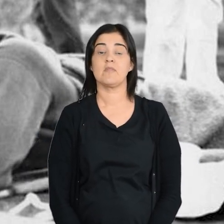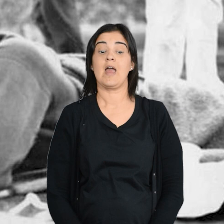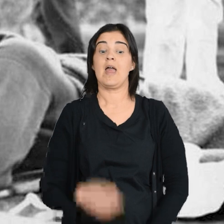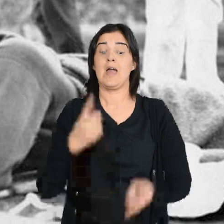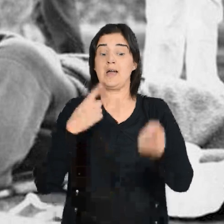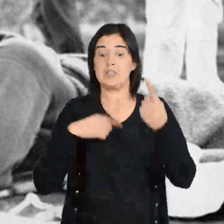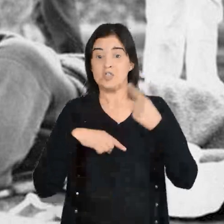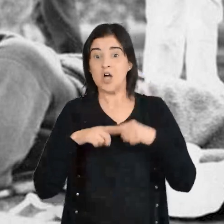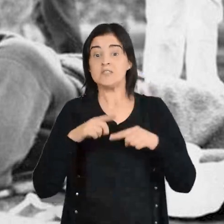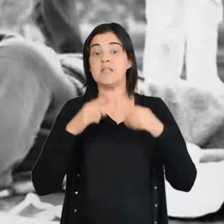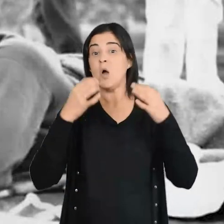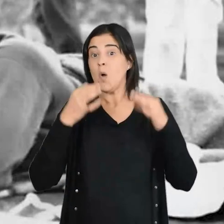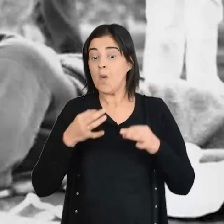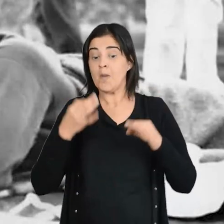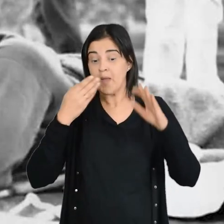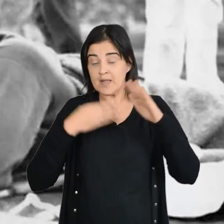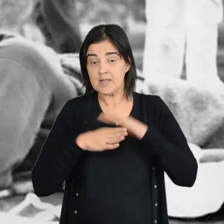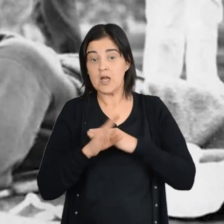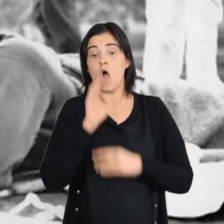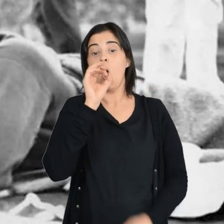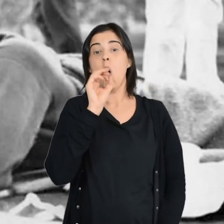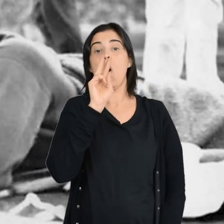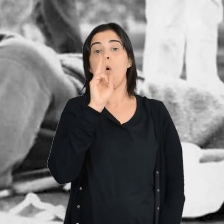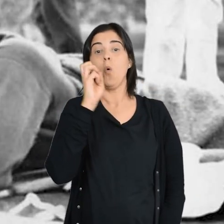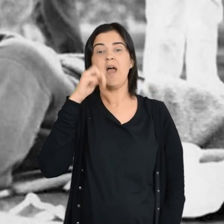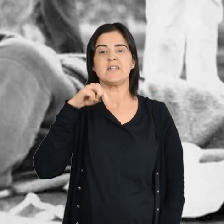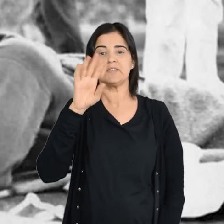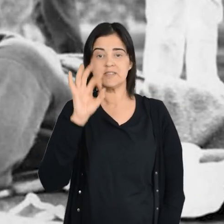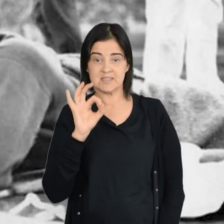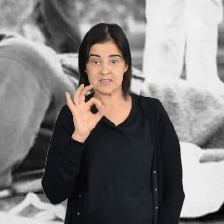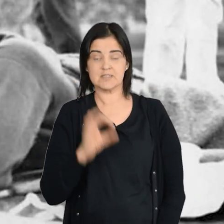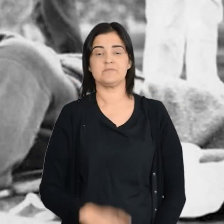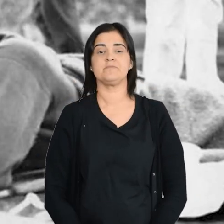es Entonces cuando entre en acción Jesse o wens